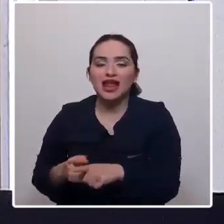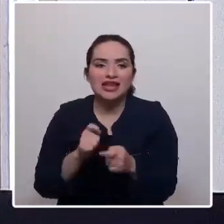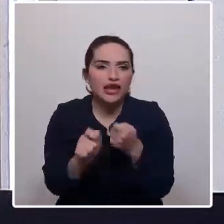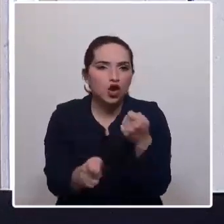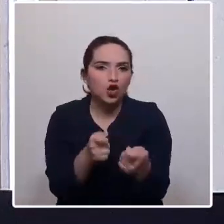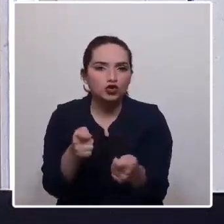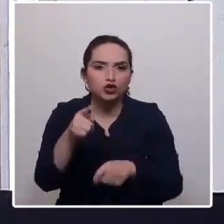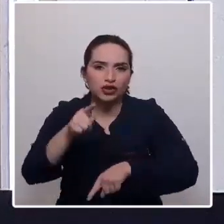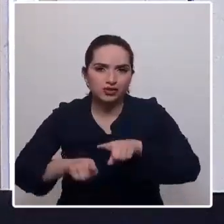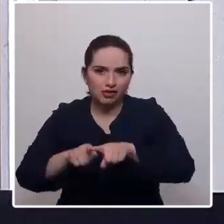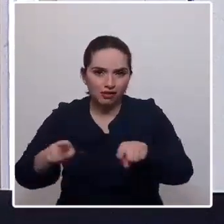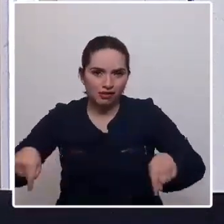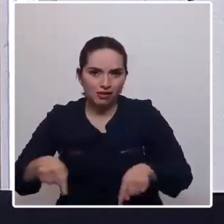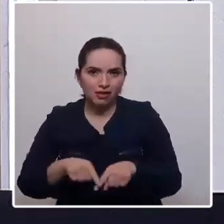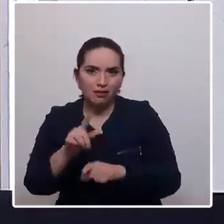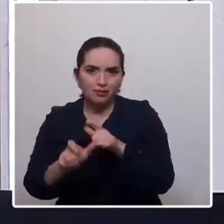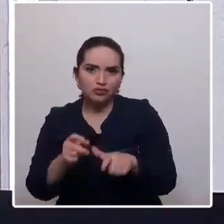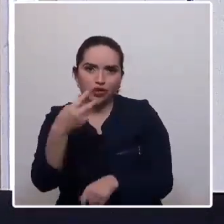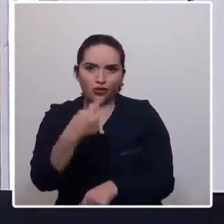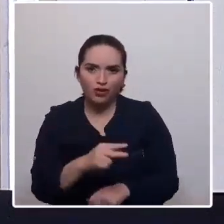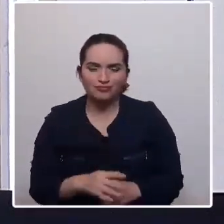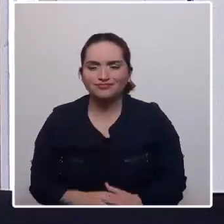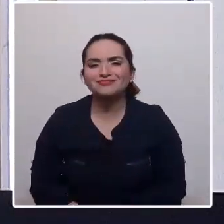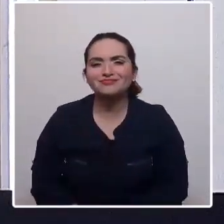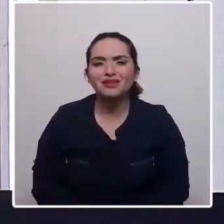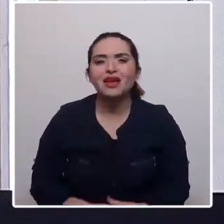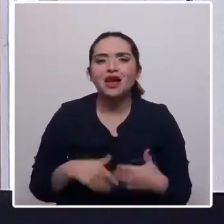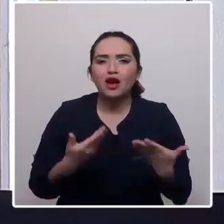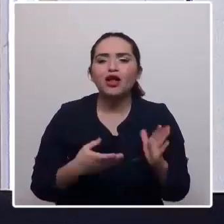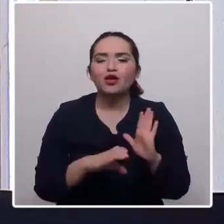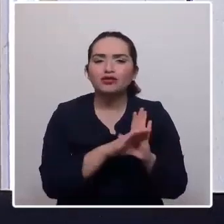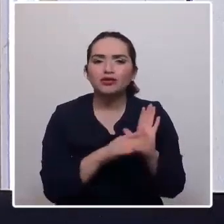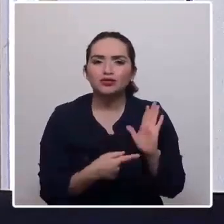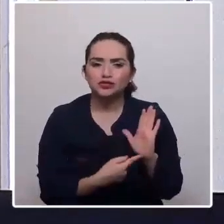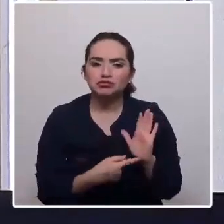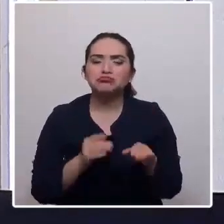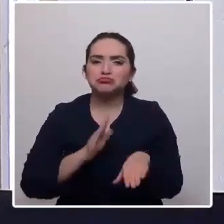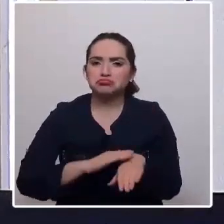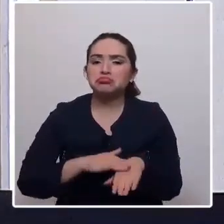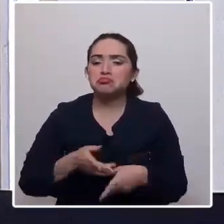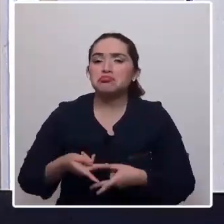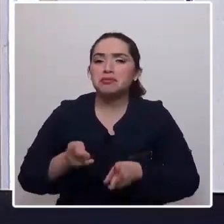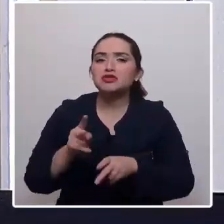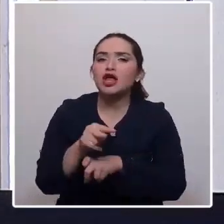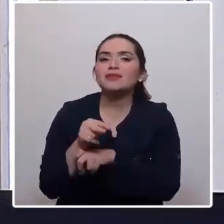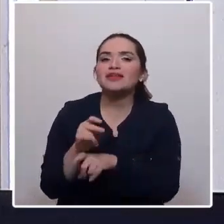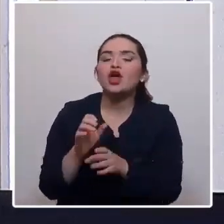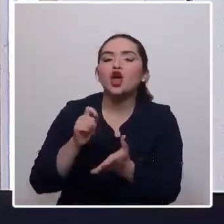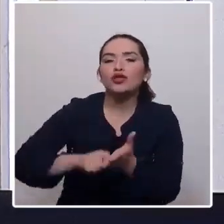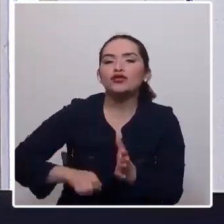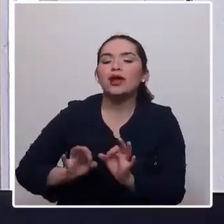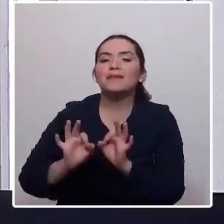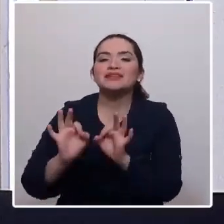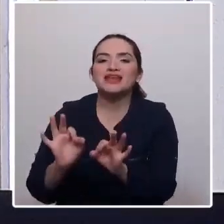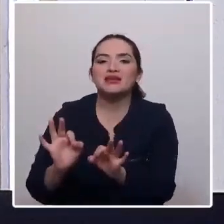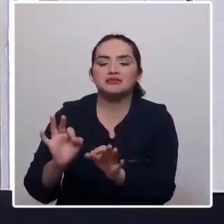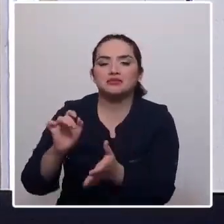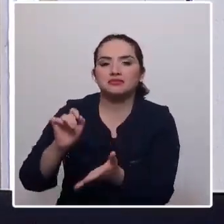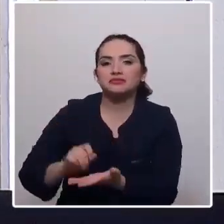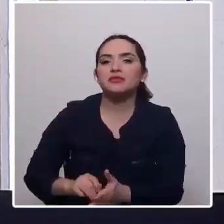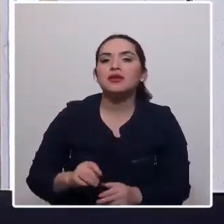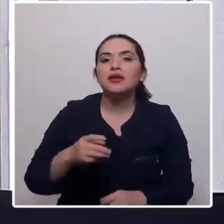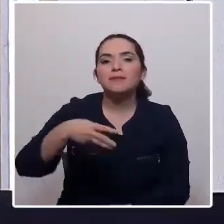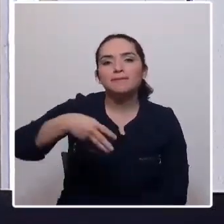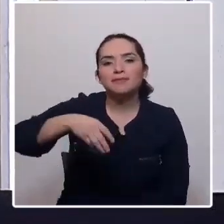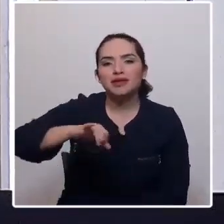superficiales. Otro problema actual es que la Constitución permite entregar concesiones administrativas o contratos especiales de operación respecto a sustancias minerales estratégicas